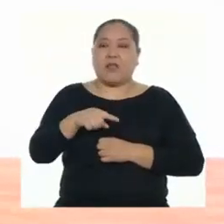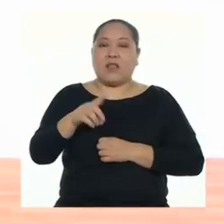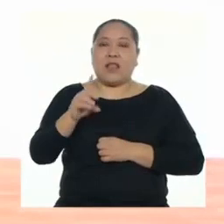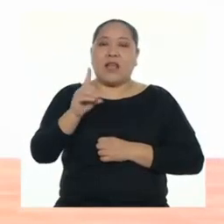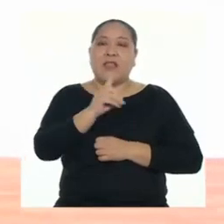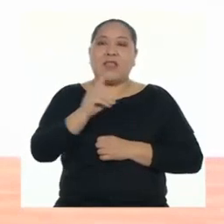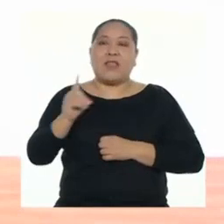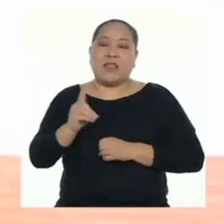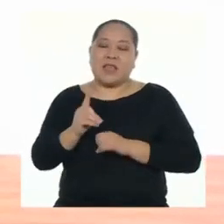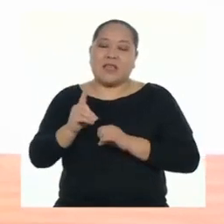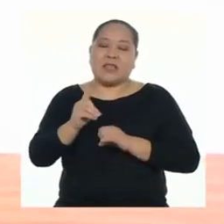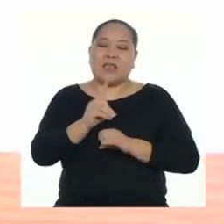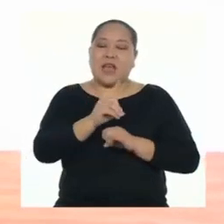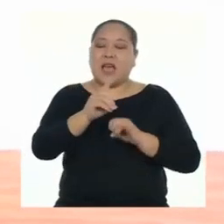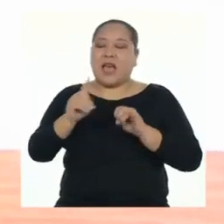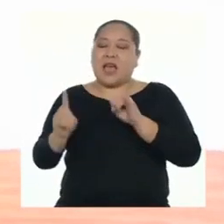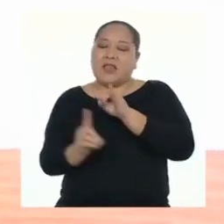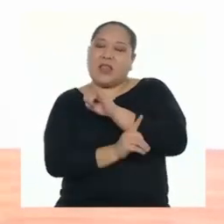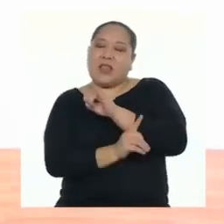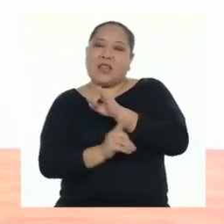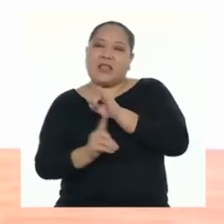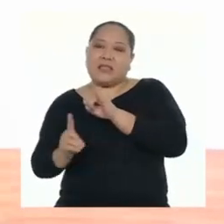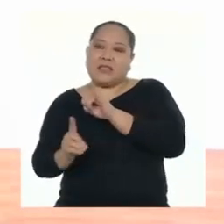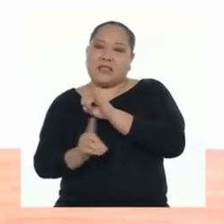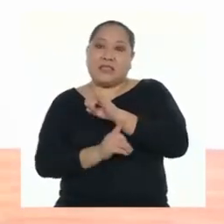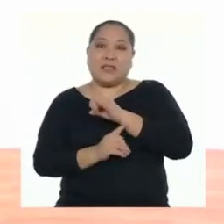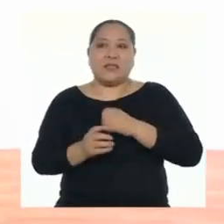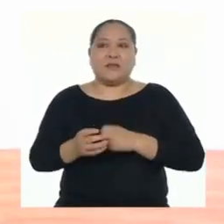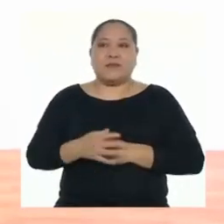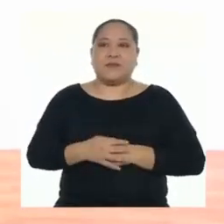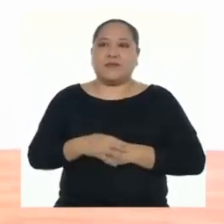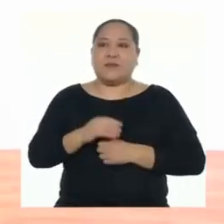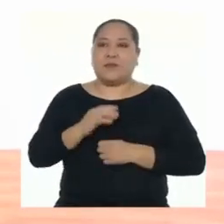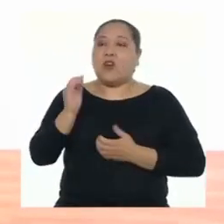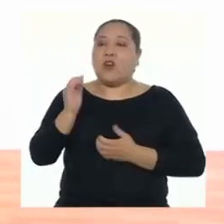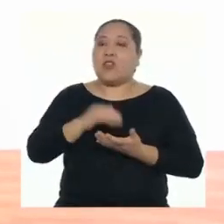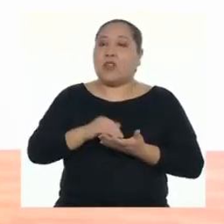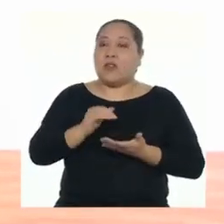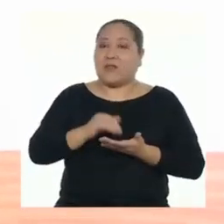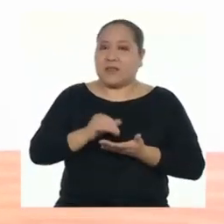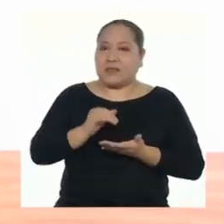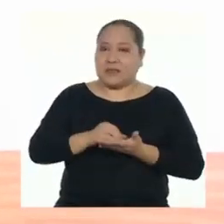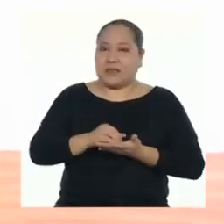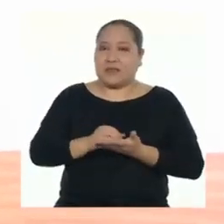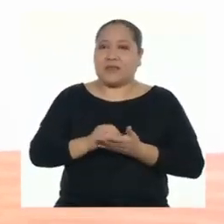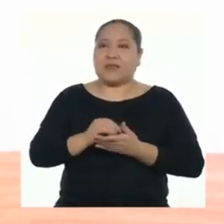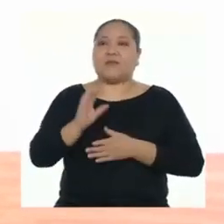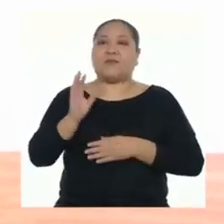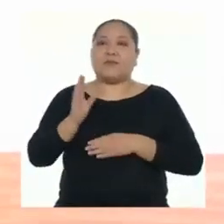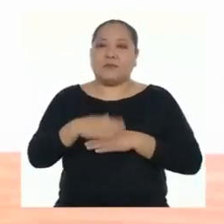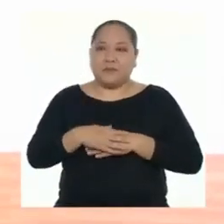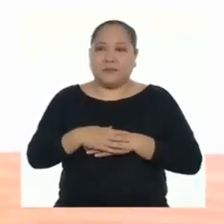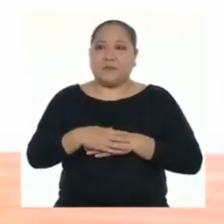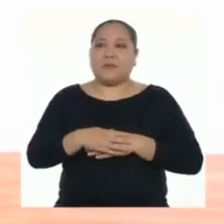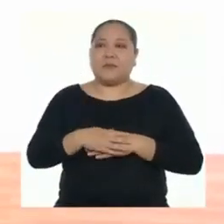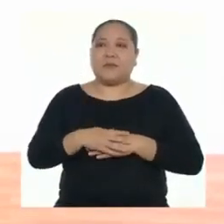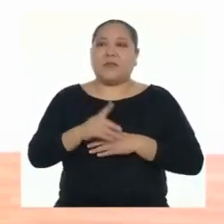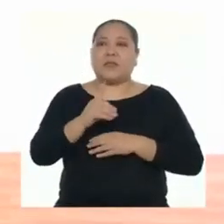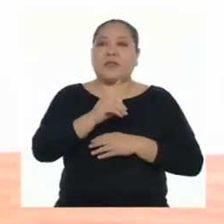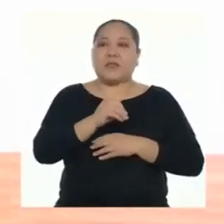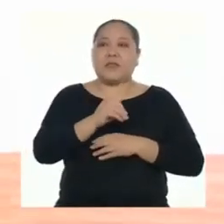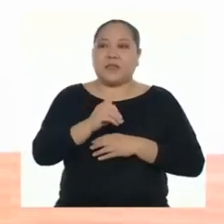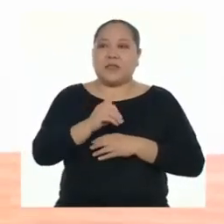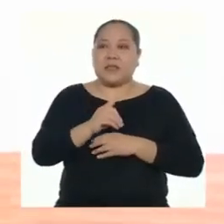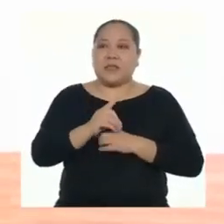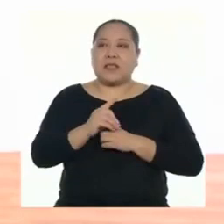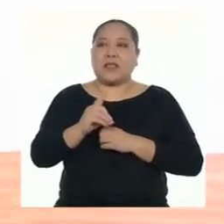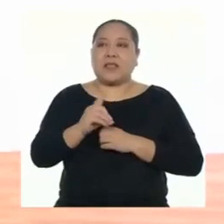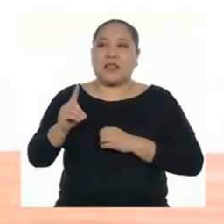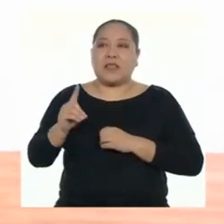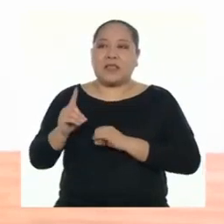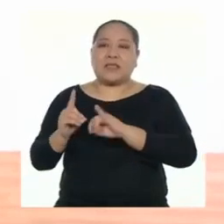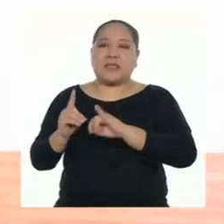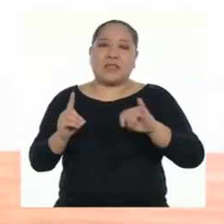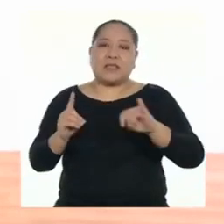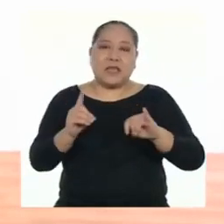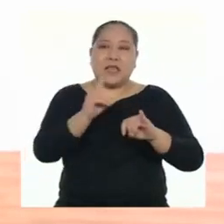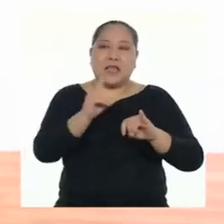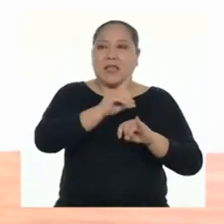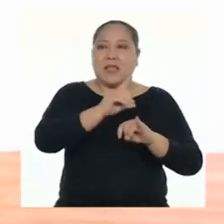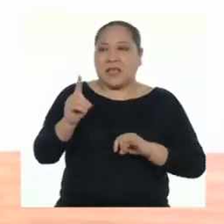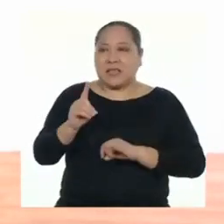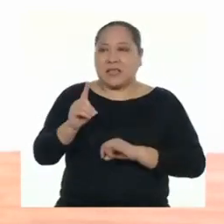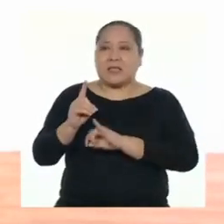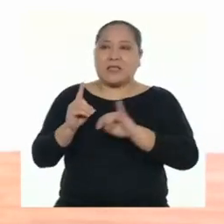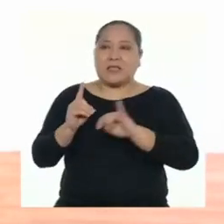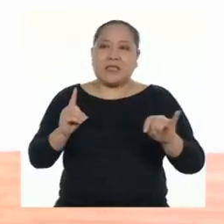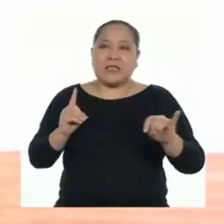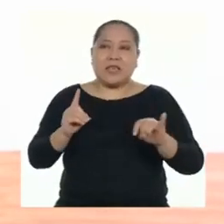cruza atrás. Una vez más. 5, 6, 7, va. Y 1, 2,